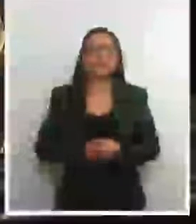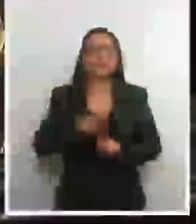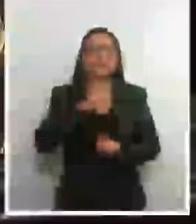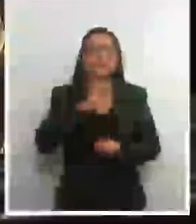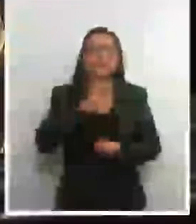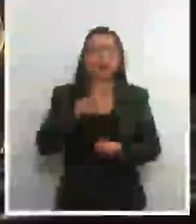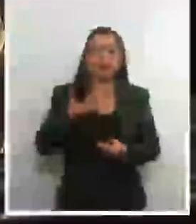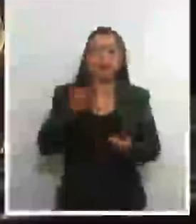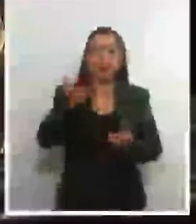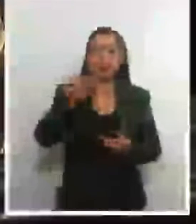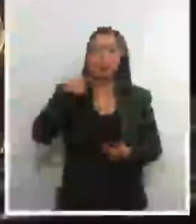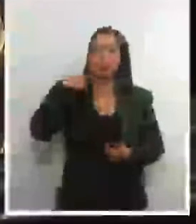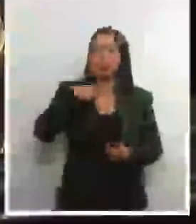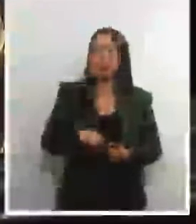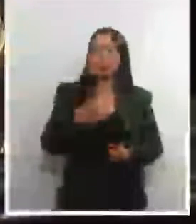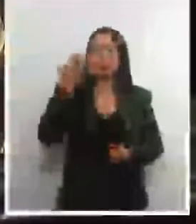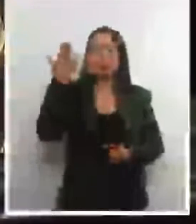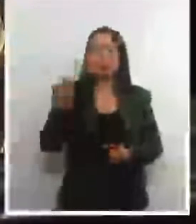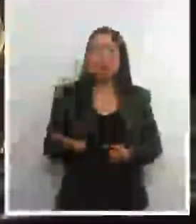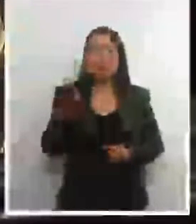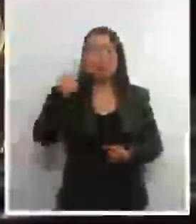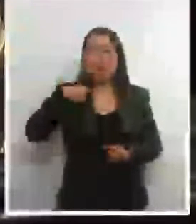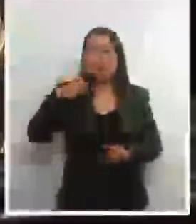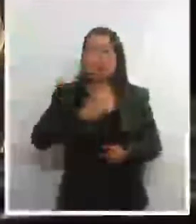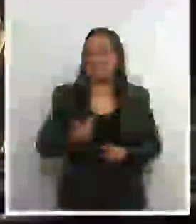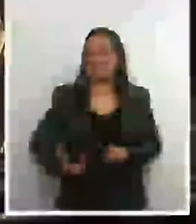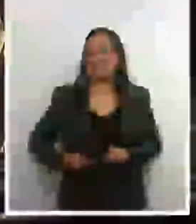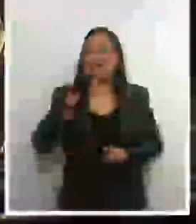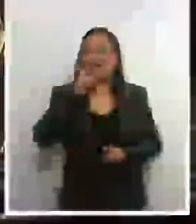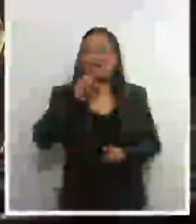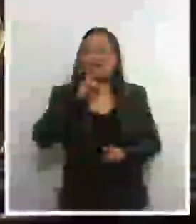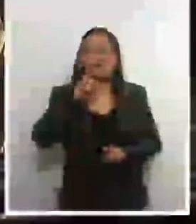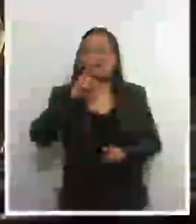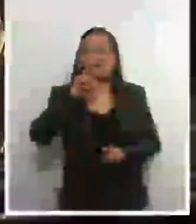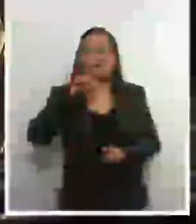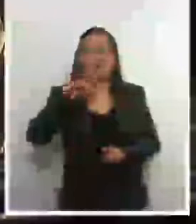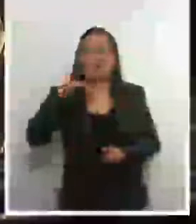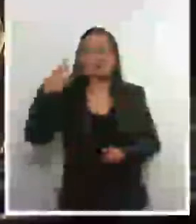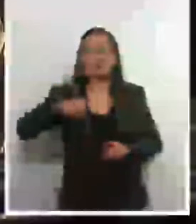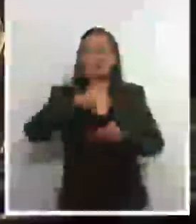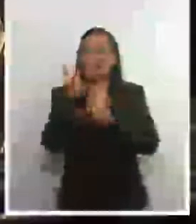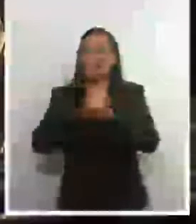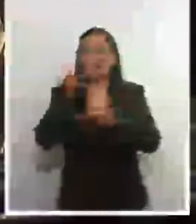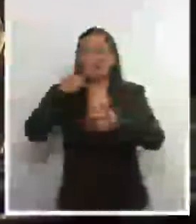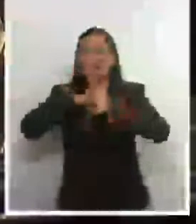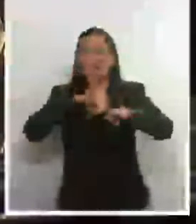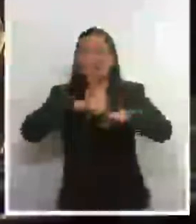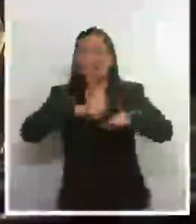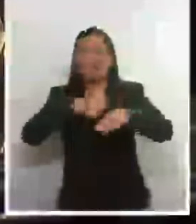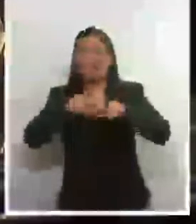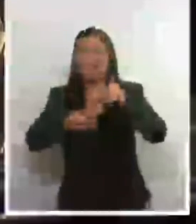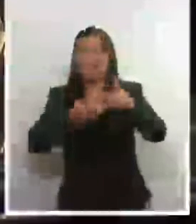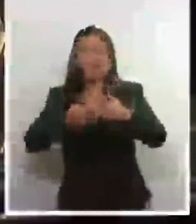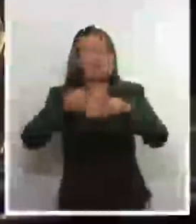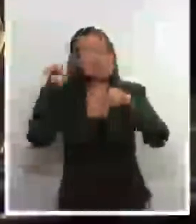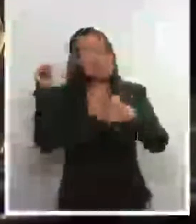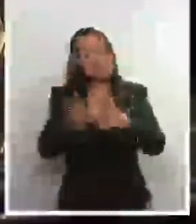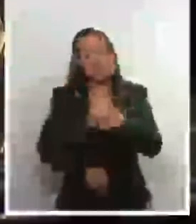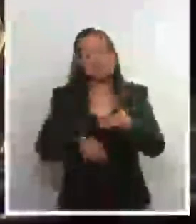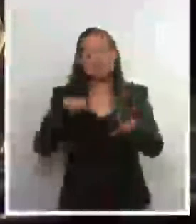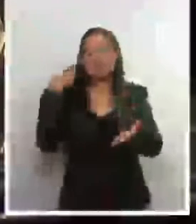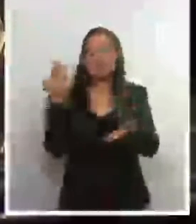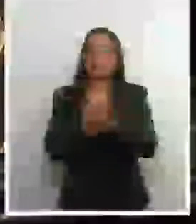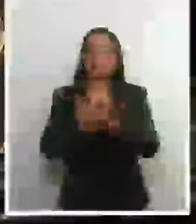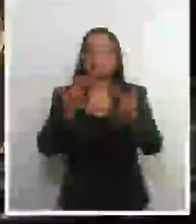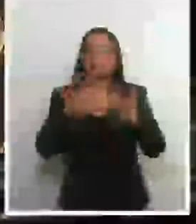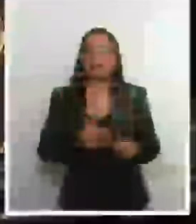planteó una denuncia y todo el programa de trabajo que tenía se vino abajo y se detuvo. Las razones